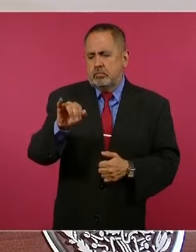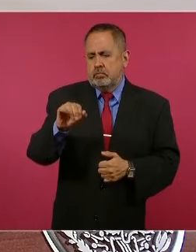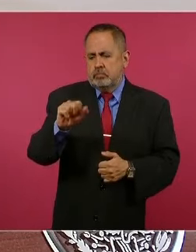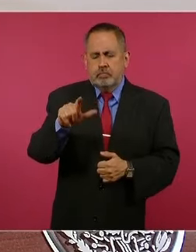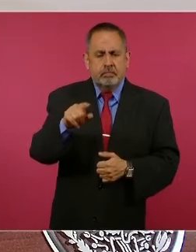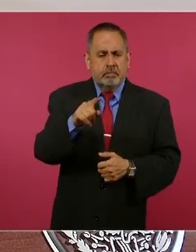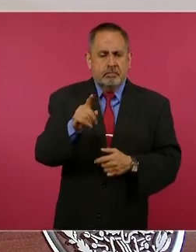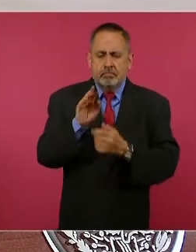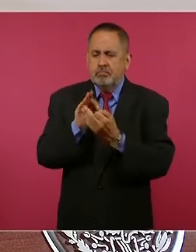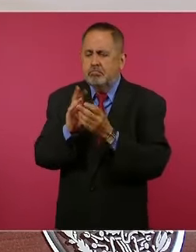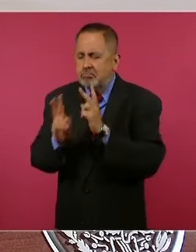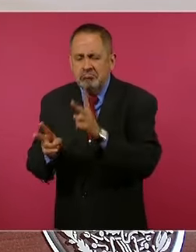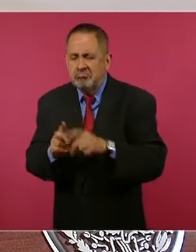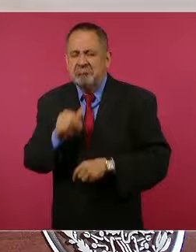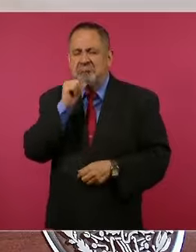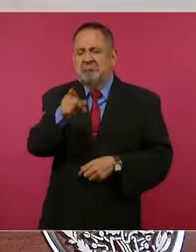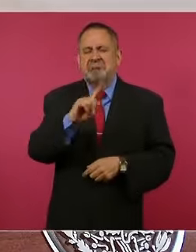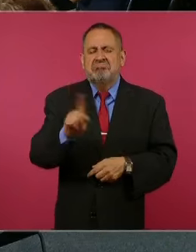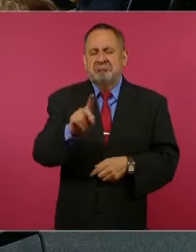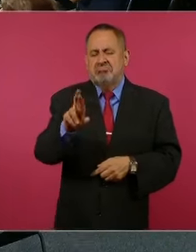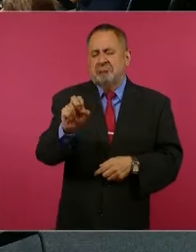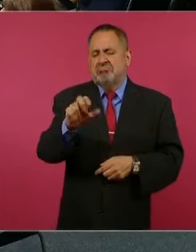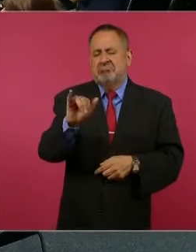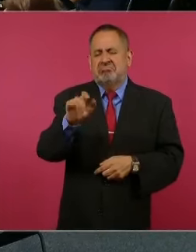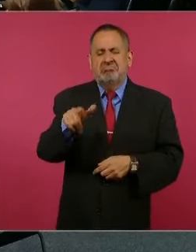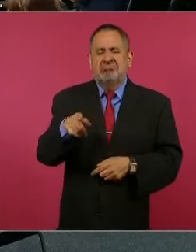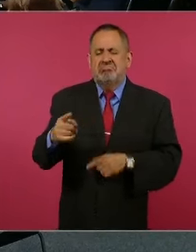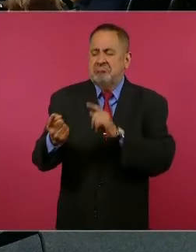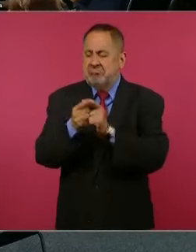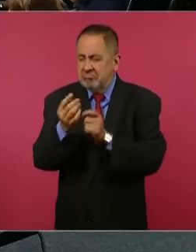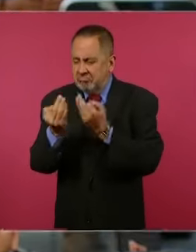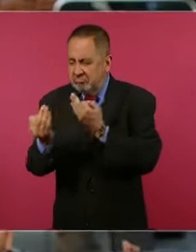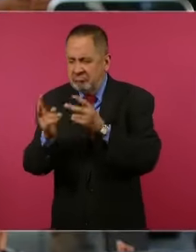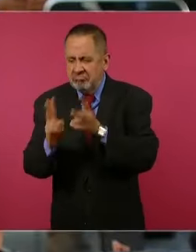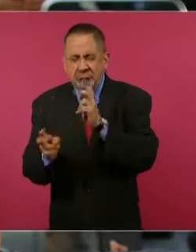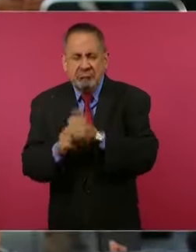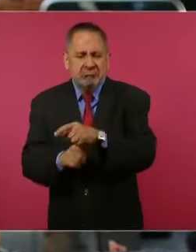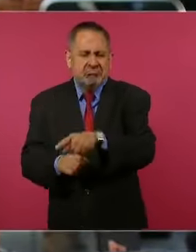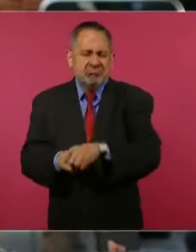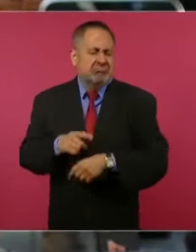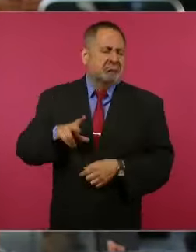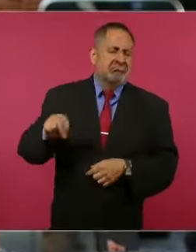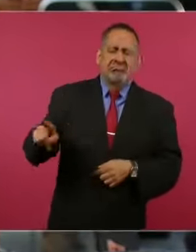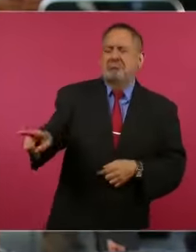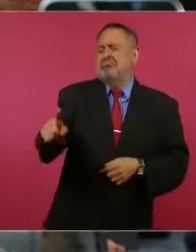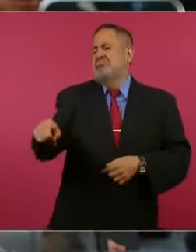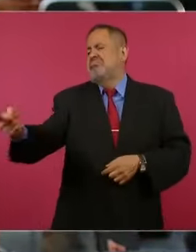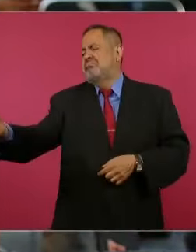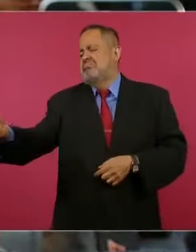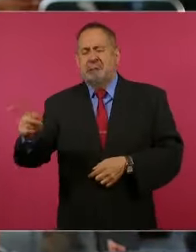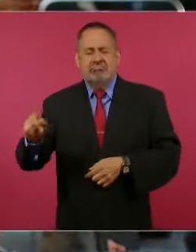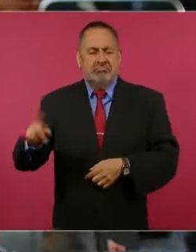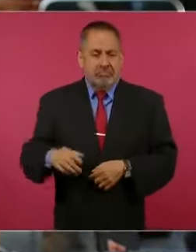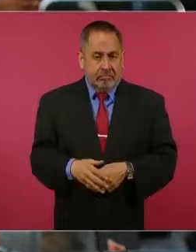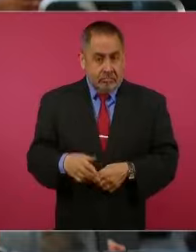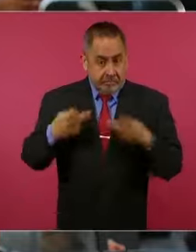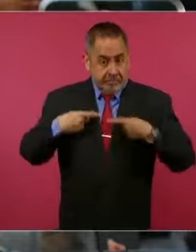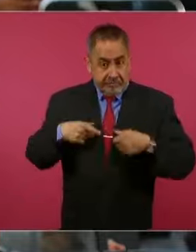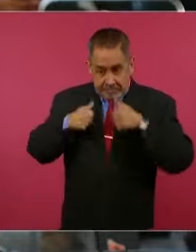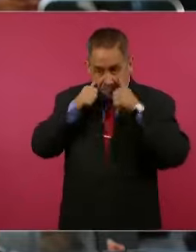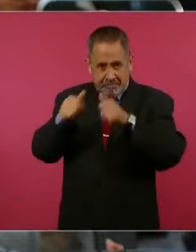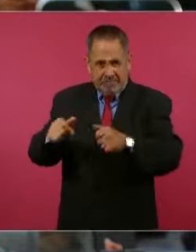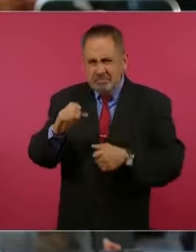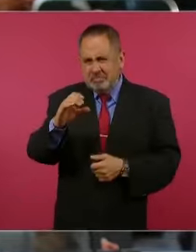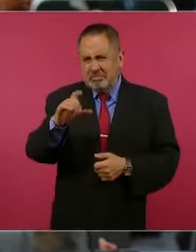rosela rosela no recibe Pues gente de le dijeron que no que nunca es más la persona que los Atendió